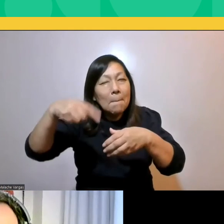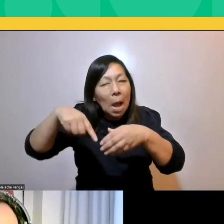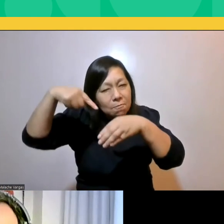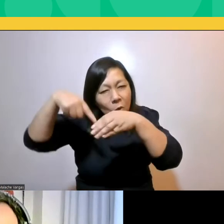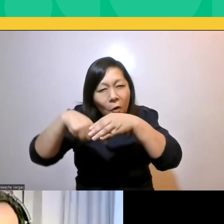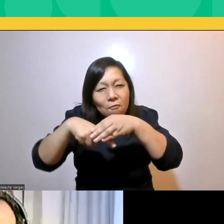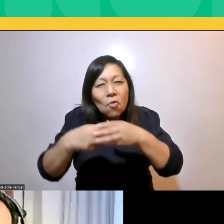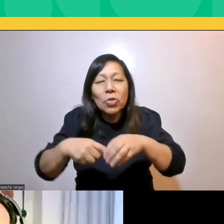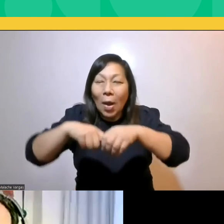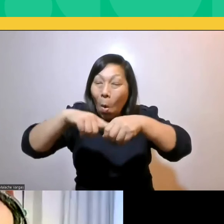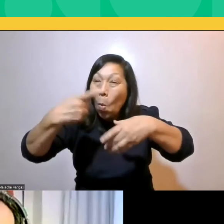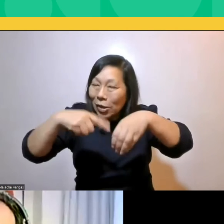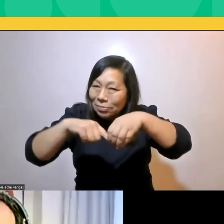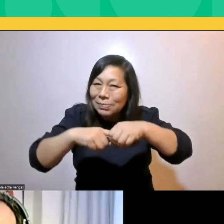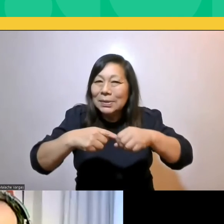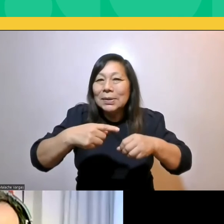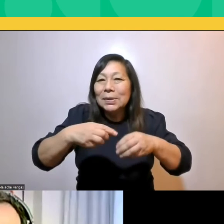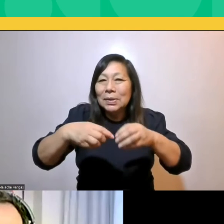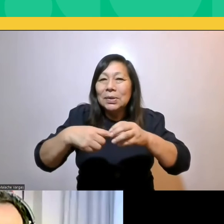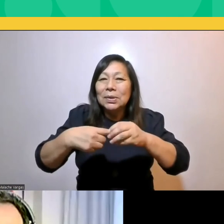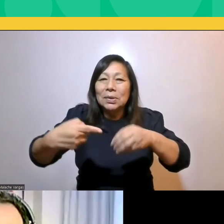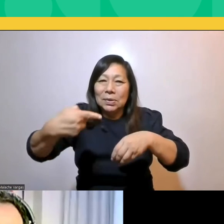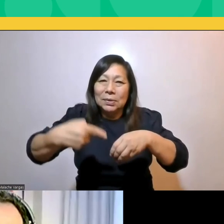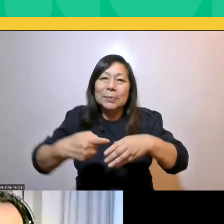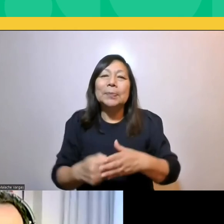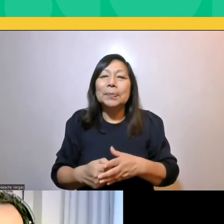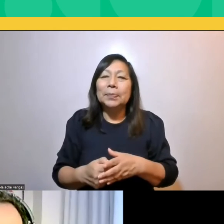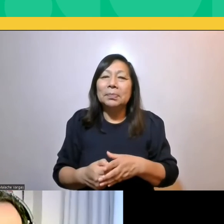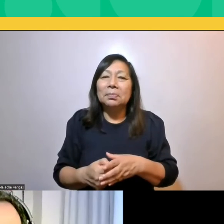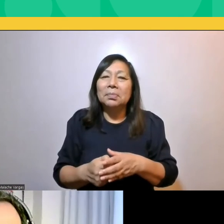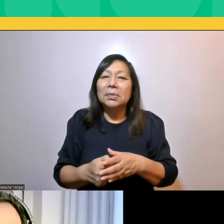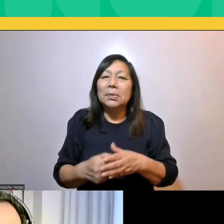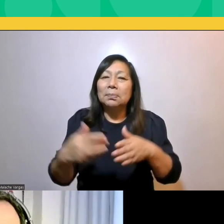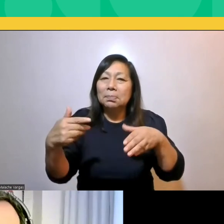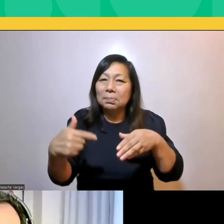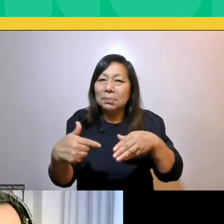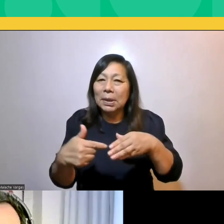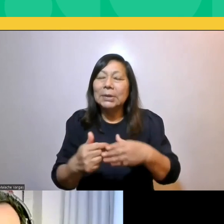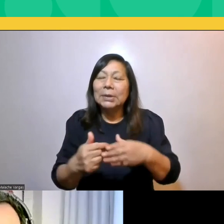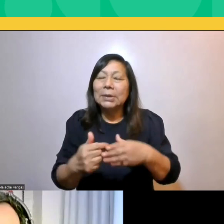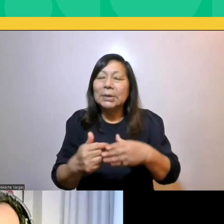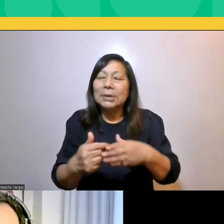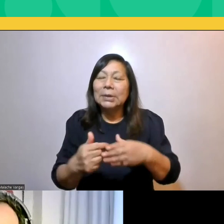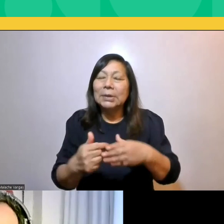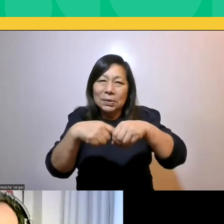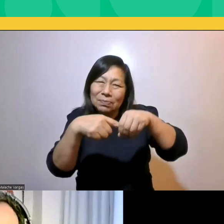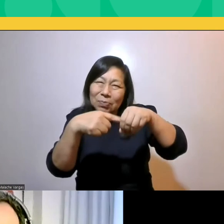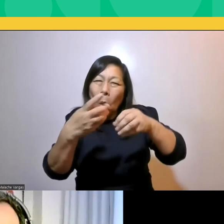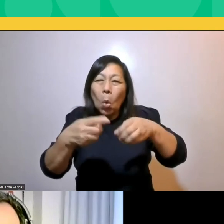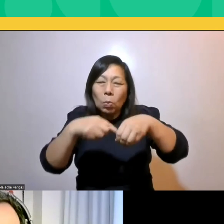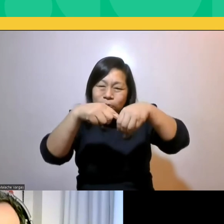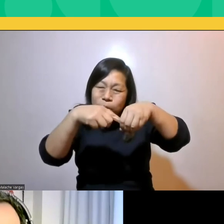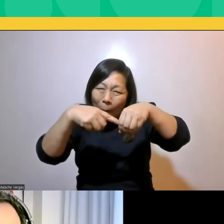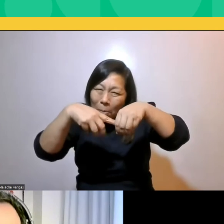Y al ser más profunda, el pene o el juguete o lo que esté ingresando puede impactar más directamente contra el cérvix y contra el cuello